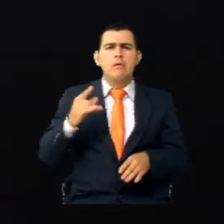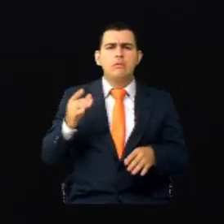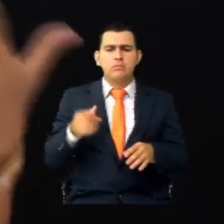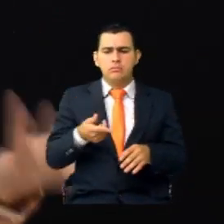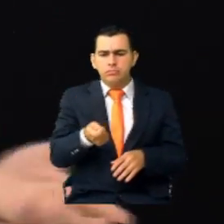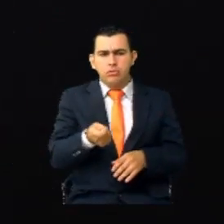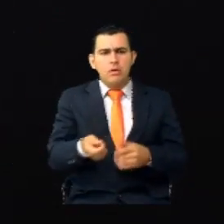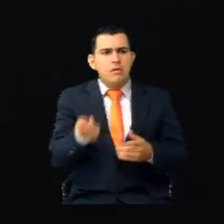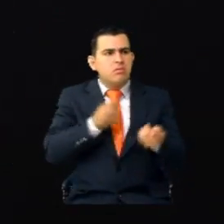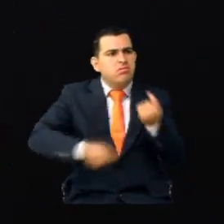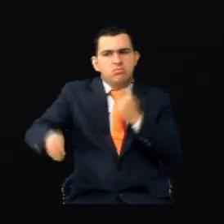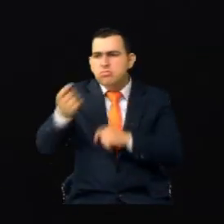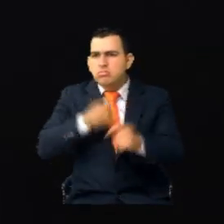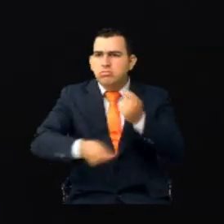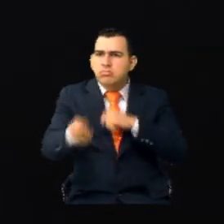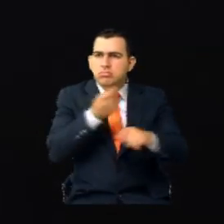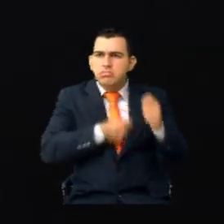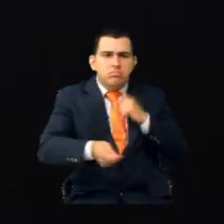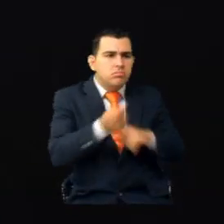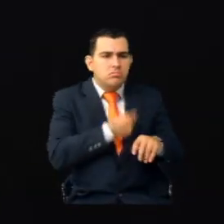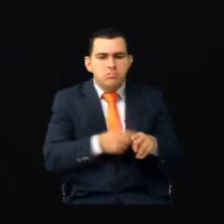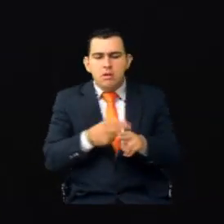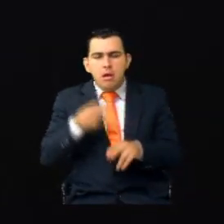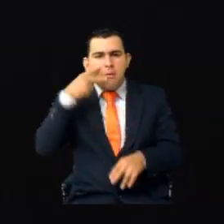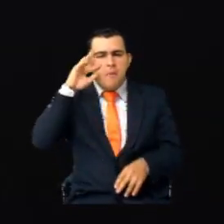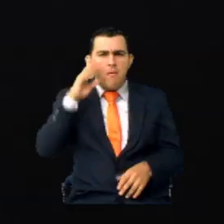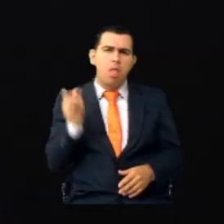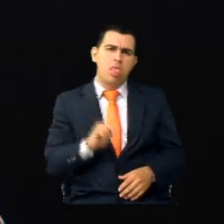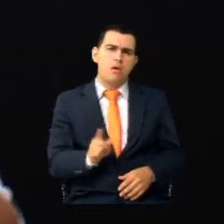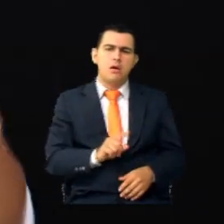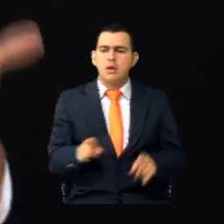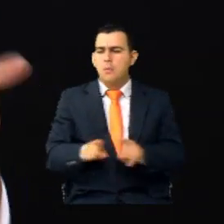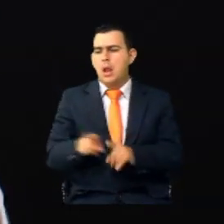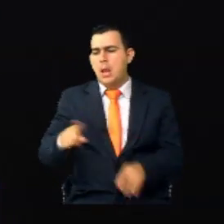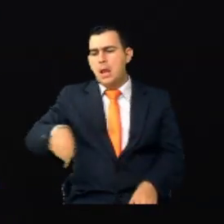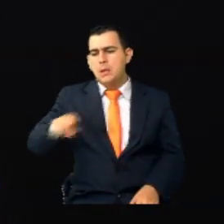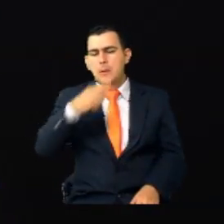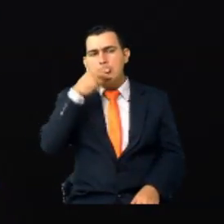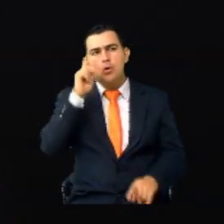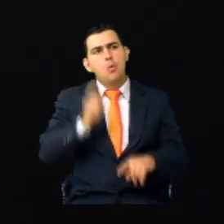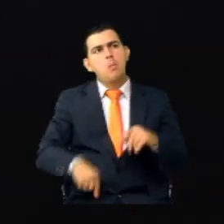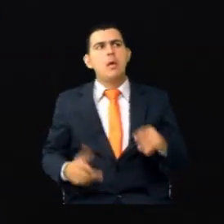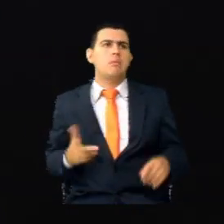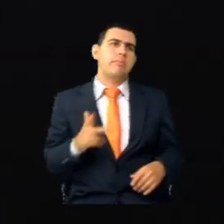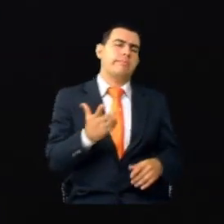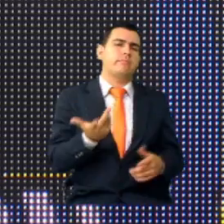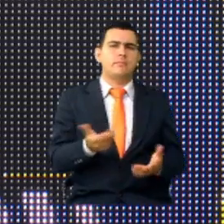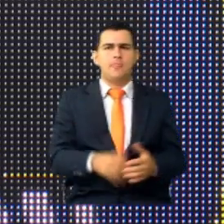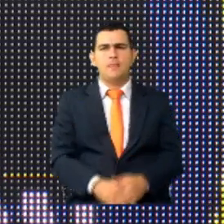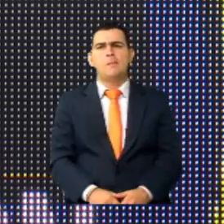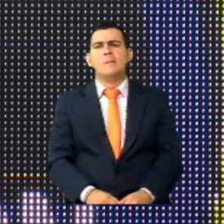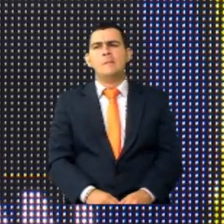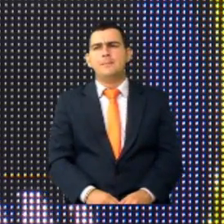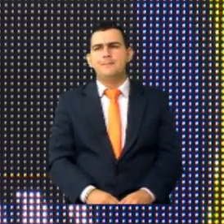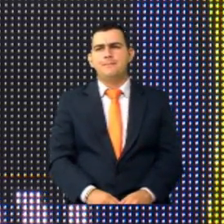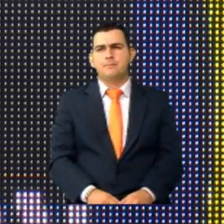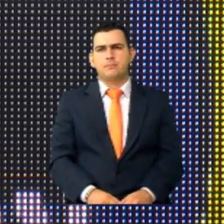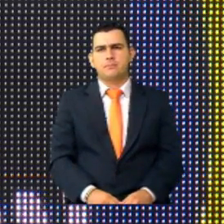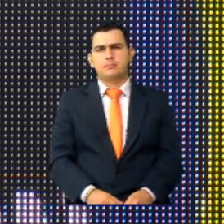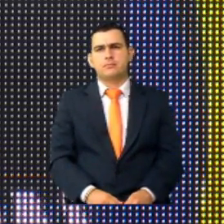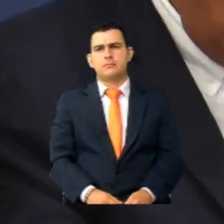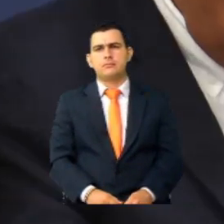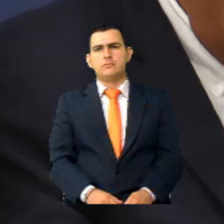tiquetes comercializándose y dejando a los muchachitos sin la oportunidad de desplazarse a sus colegios. Luis Alberto,